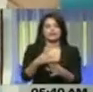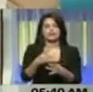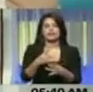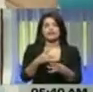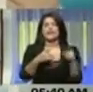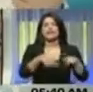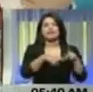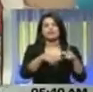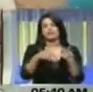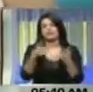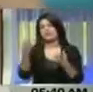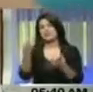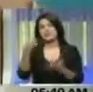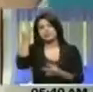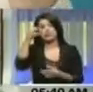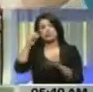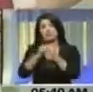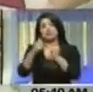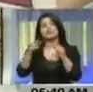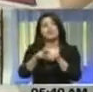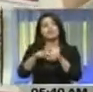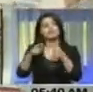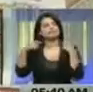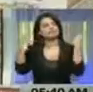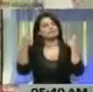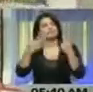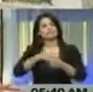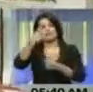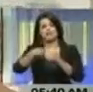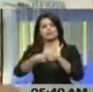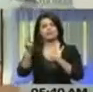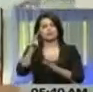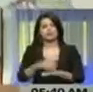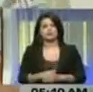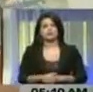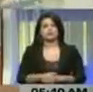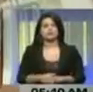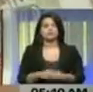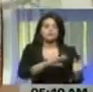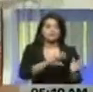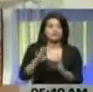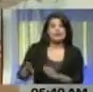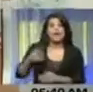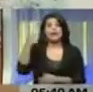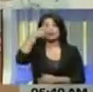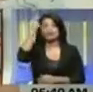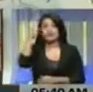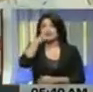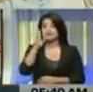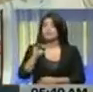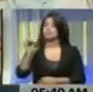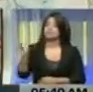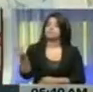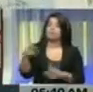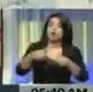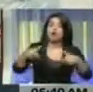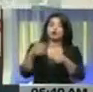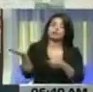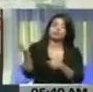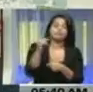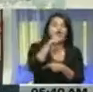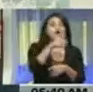la patria, que son nuestros deportistas. Abajo dice, canciller brasileño citado al Congreso por compra de voto Uruguay. Se lo explicábamos el día de